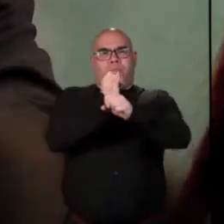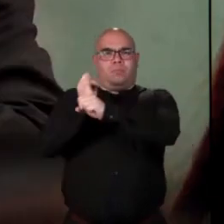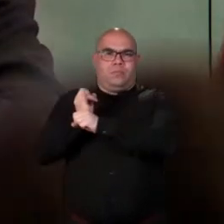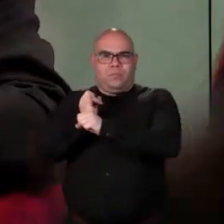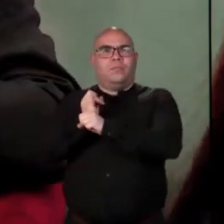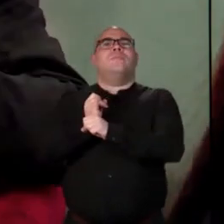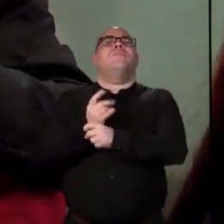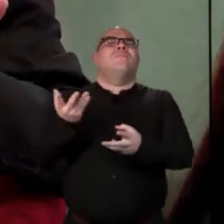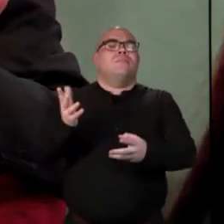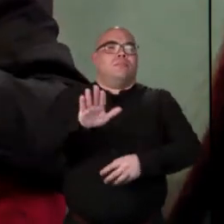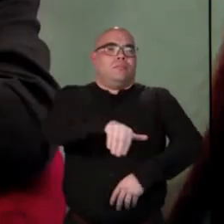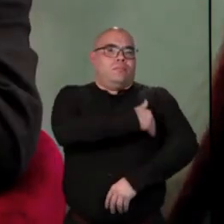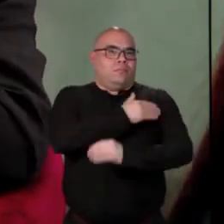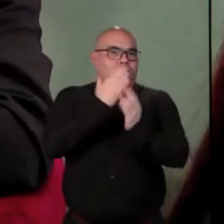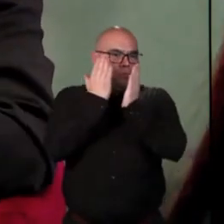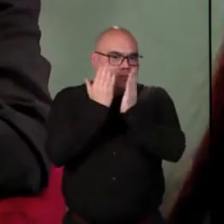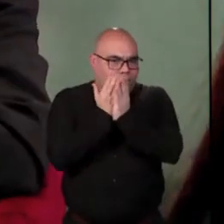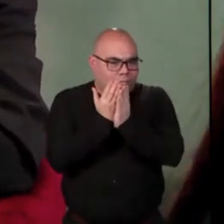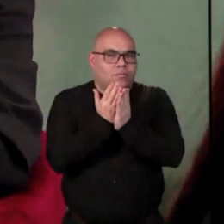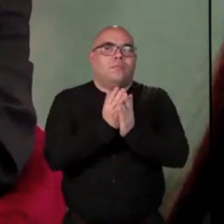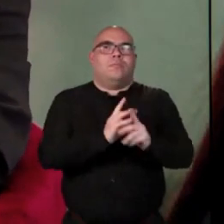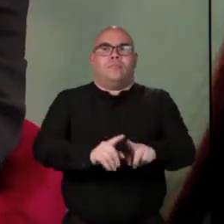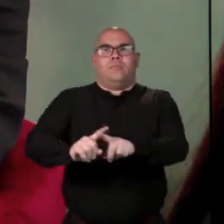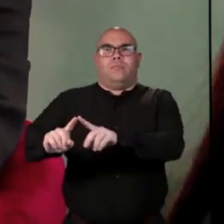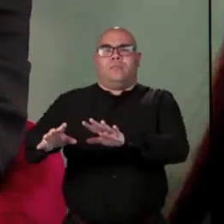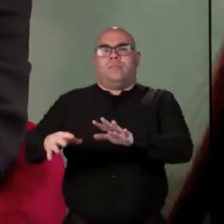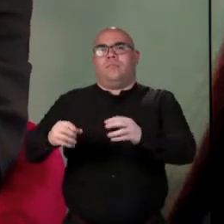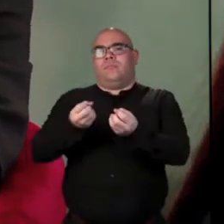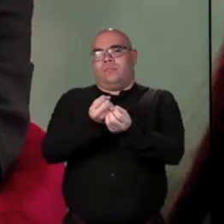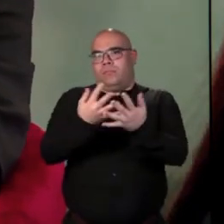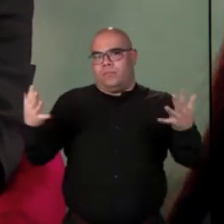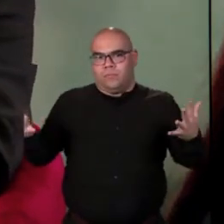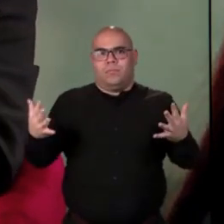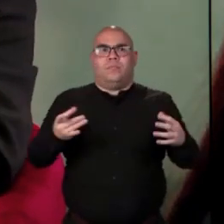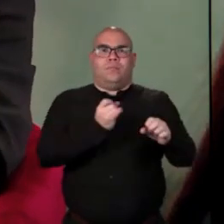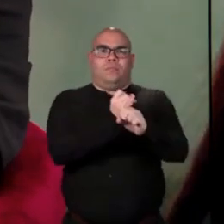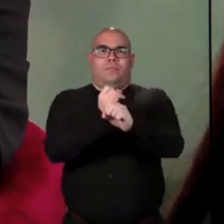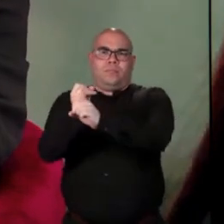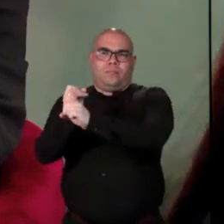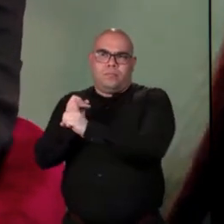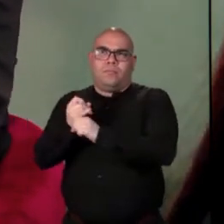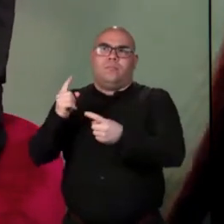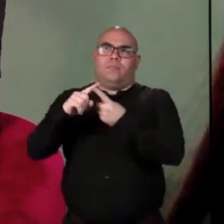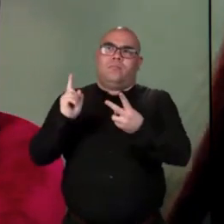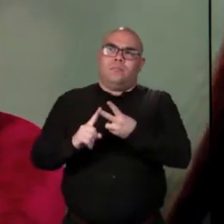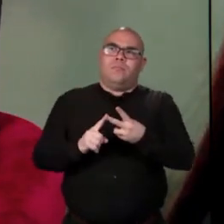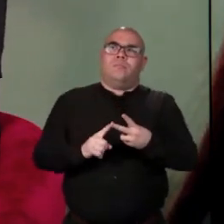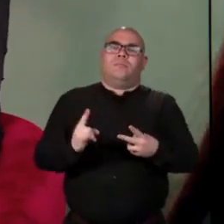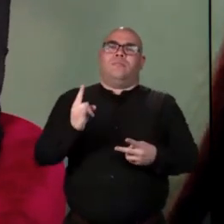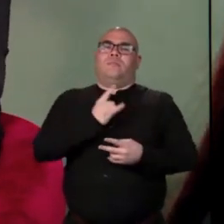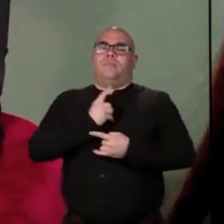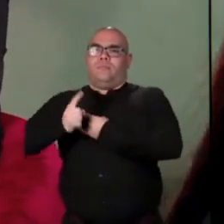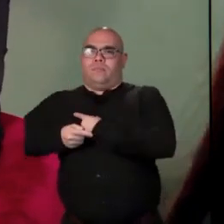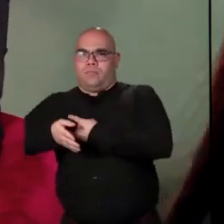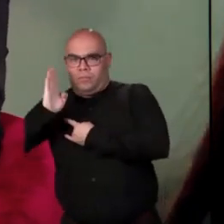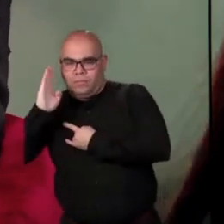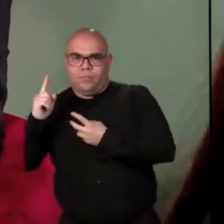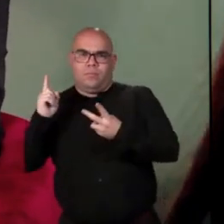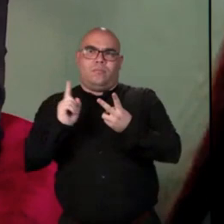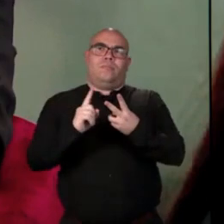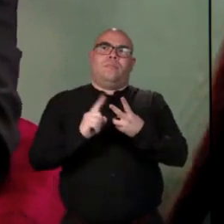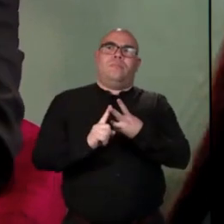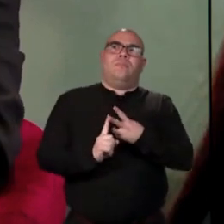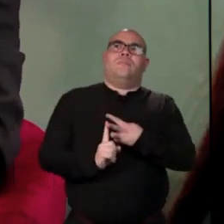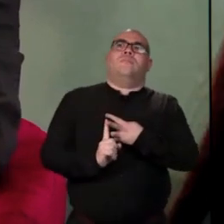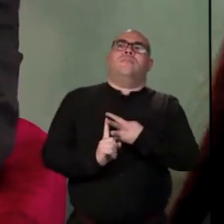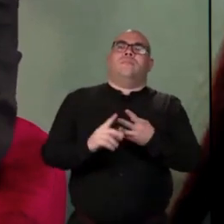de Educación. Hay aquí varias de las instituciones presentes: la Fundación de Irale Andina, Uniminuto, la Fundación Juan